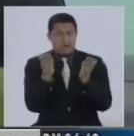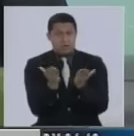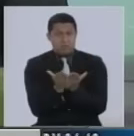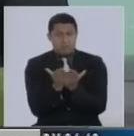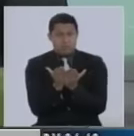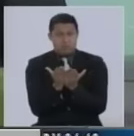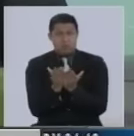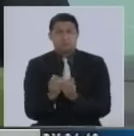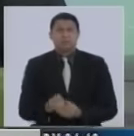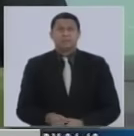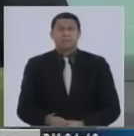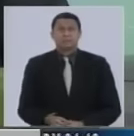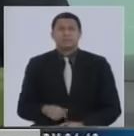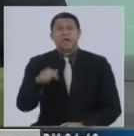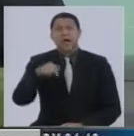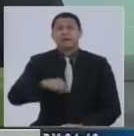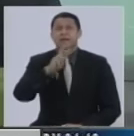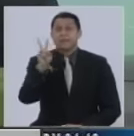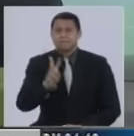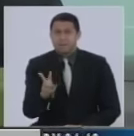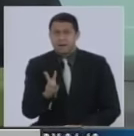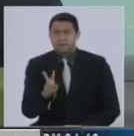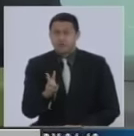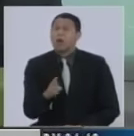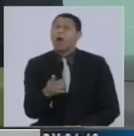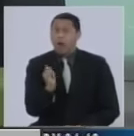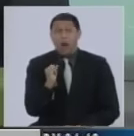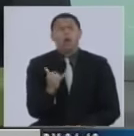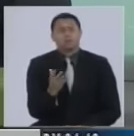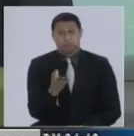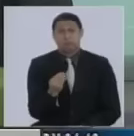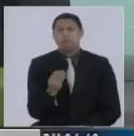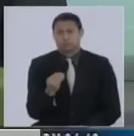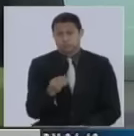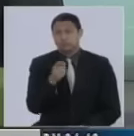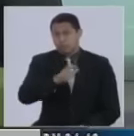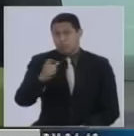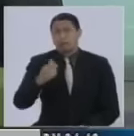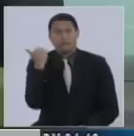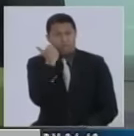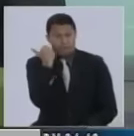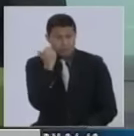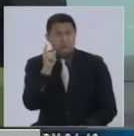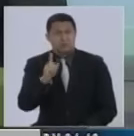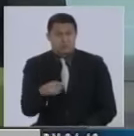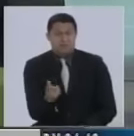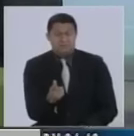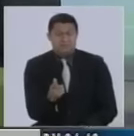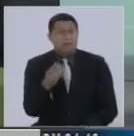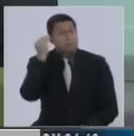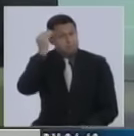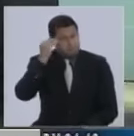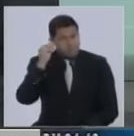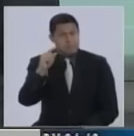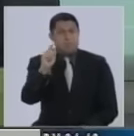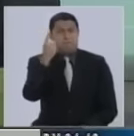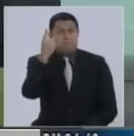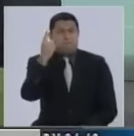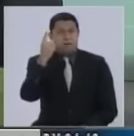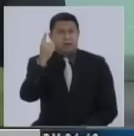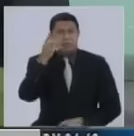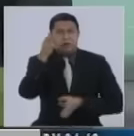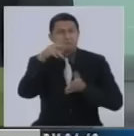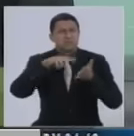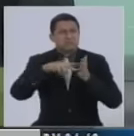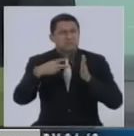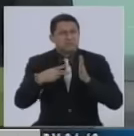y que en nuestro país pues hay un número también muy importante de pacientes yo creo que lo primero que hay que empezar es por